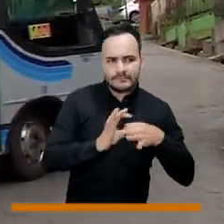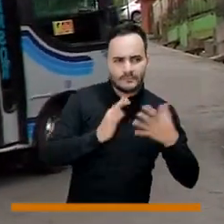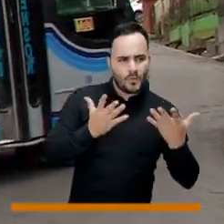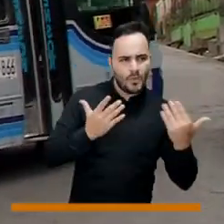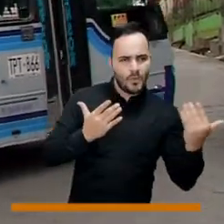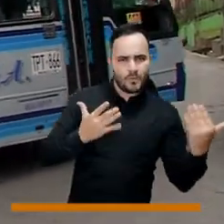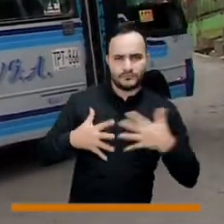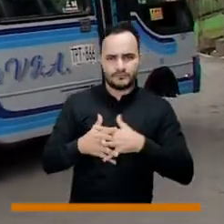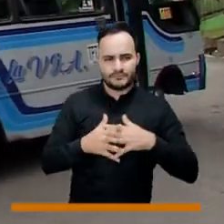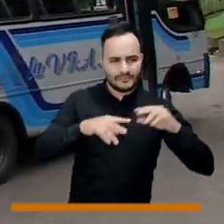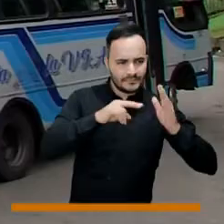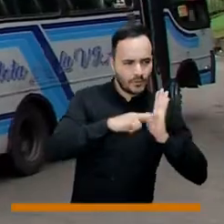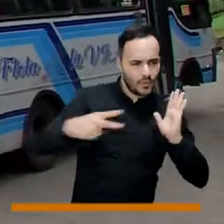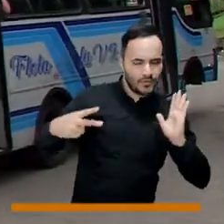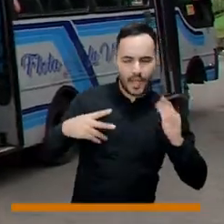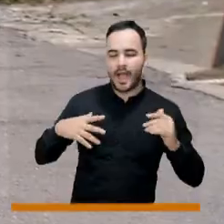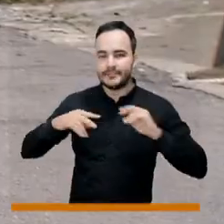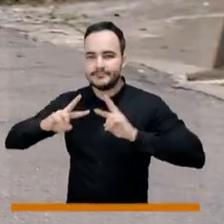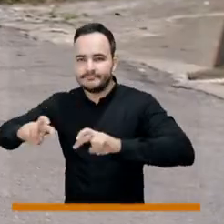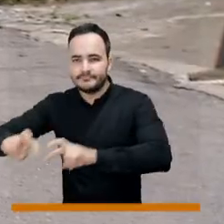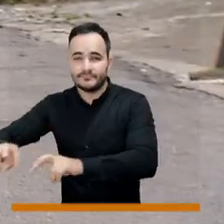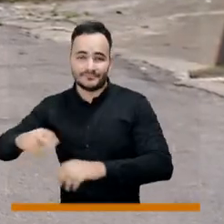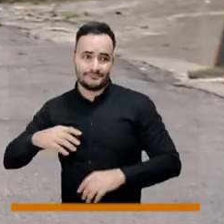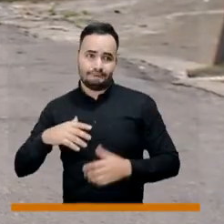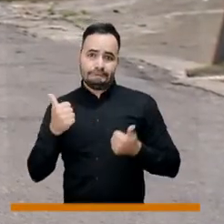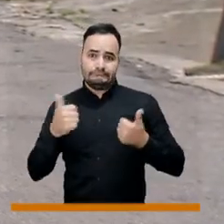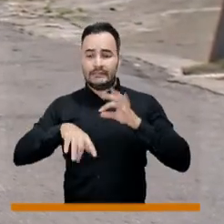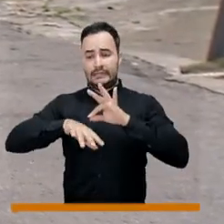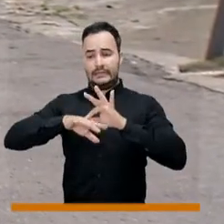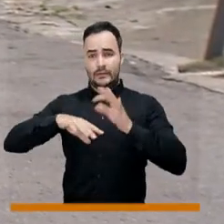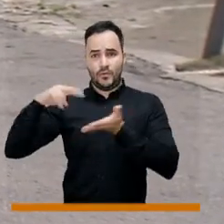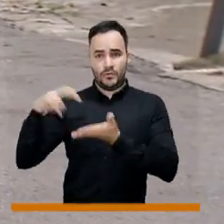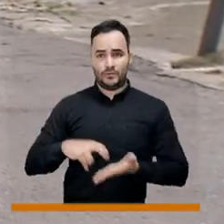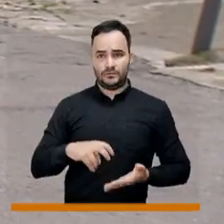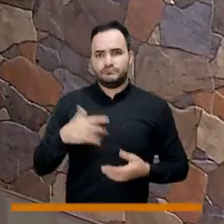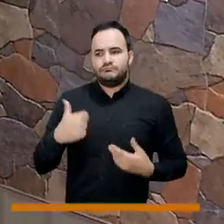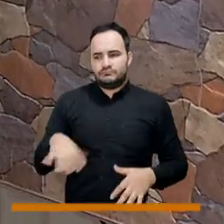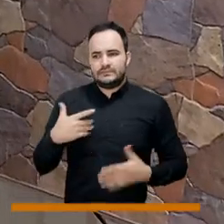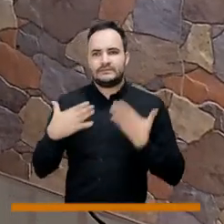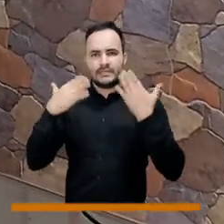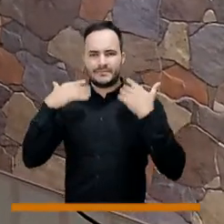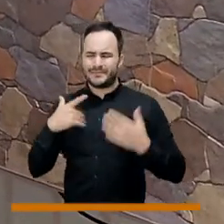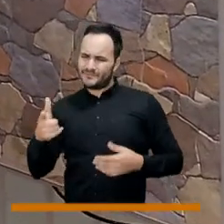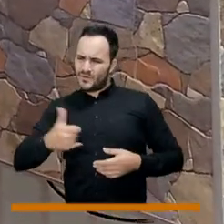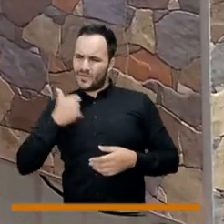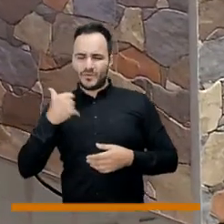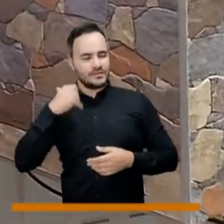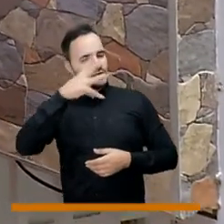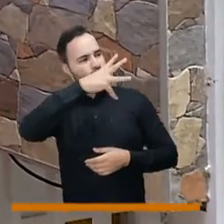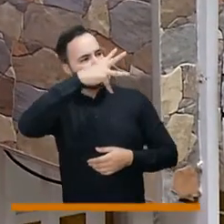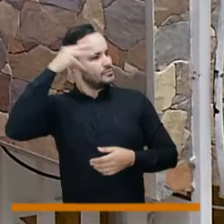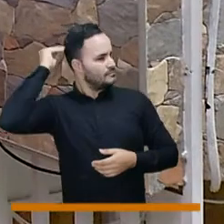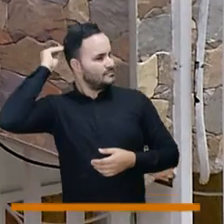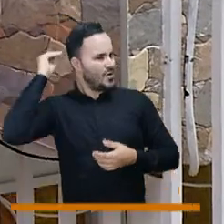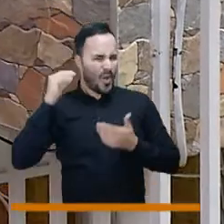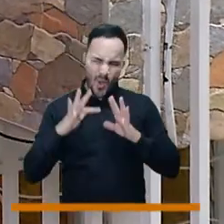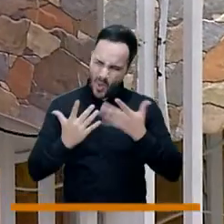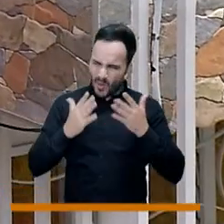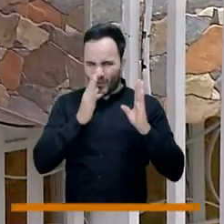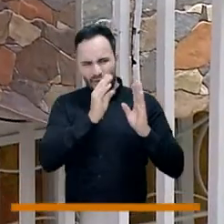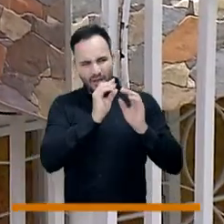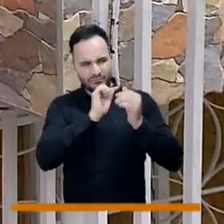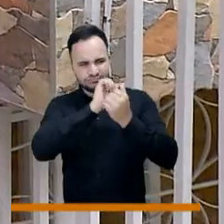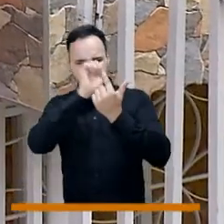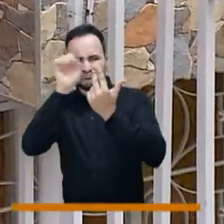ayudado a encontrar un montón de soluciones, la neurociencia nos está permitiendo saber cómo es que aprenden los jóvenes. Entonces,